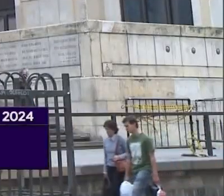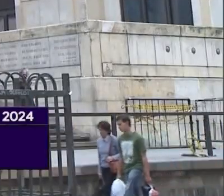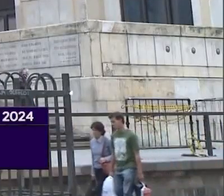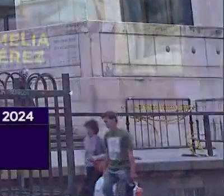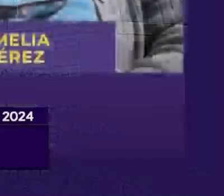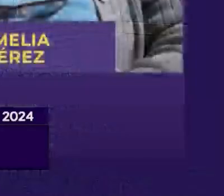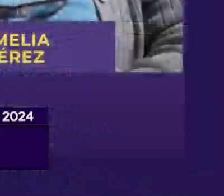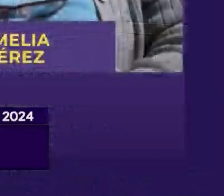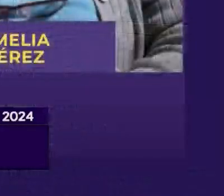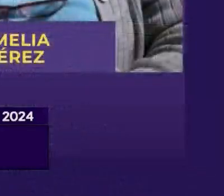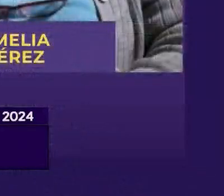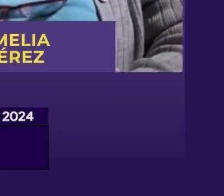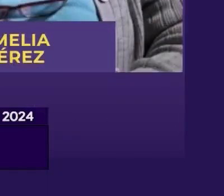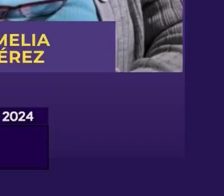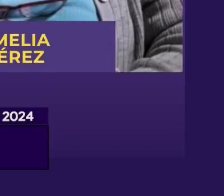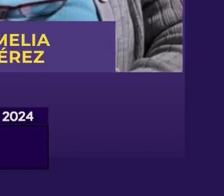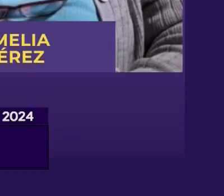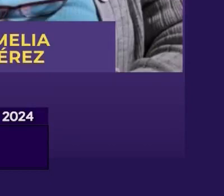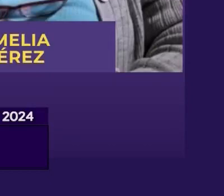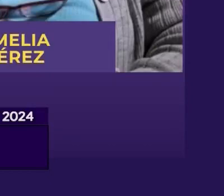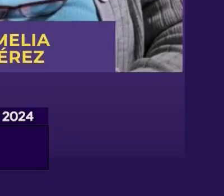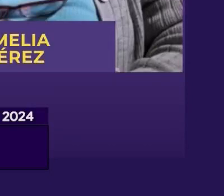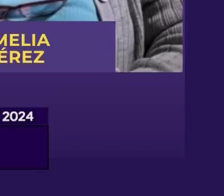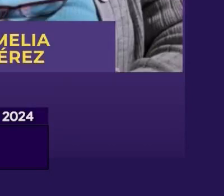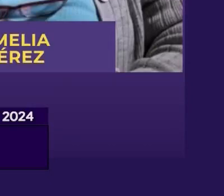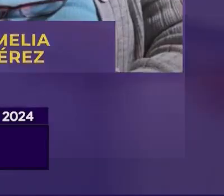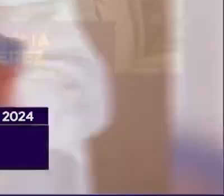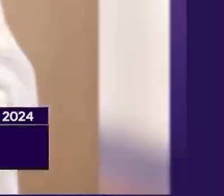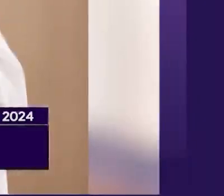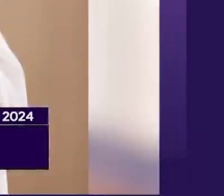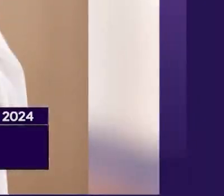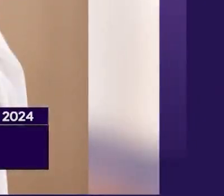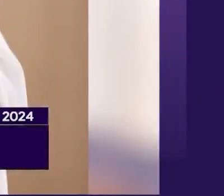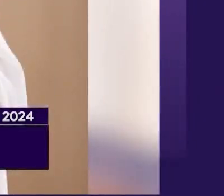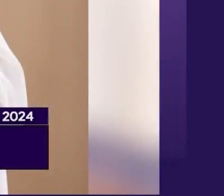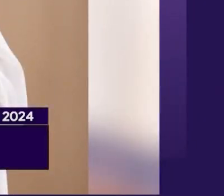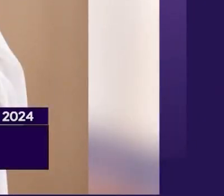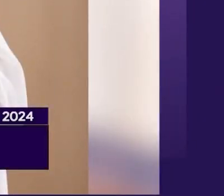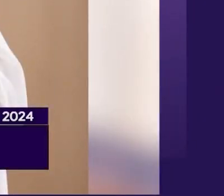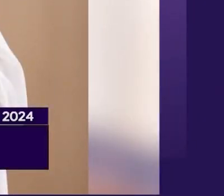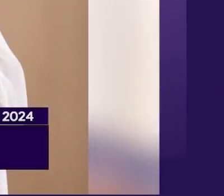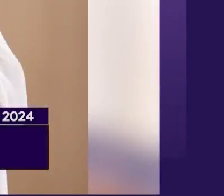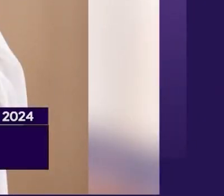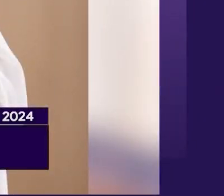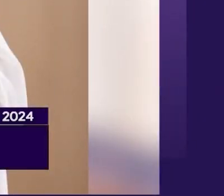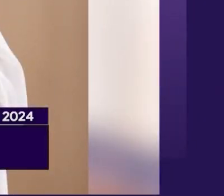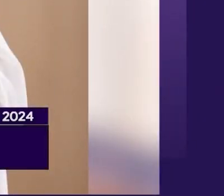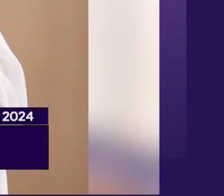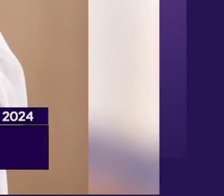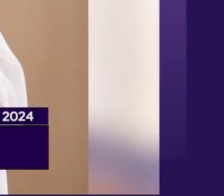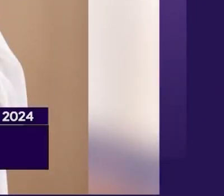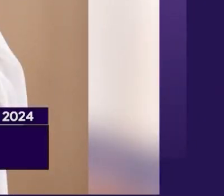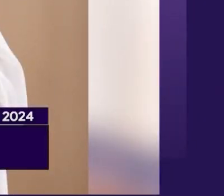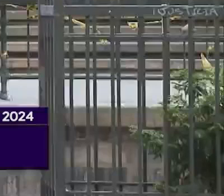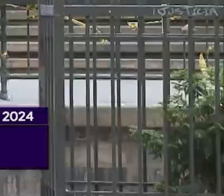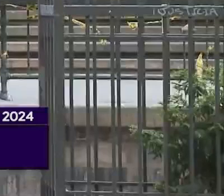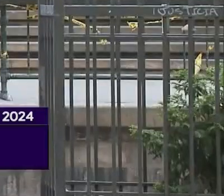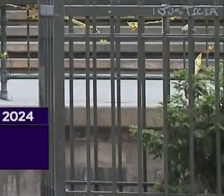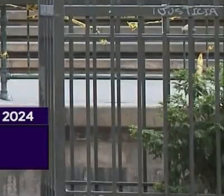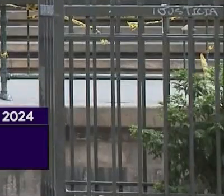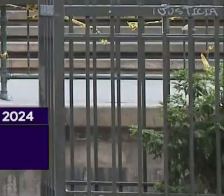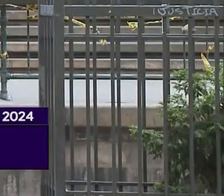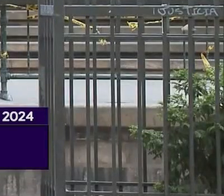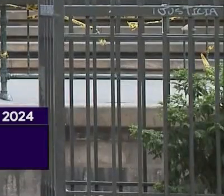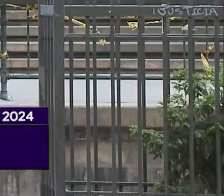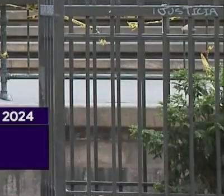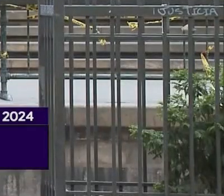Corte Suprema de Justicia decide si hay nueva fiscal o Marta Mancera, fiscal encargada, continúa en el cargo. En